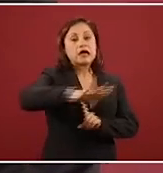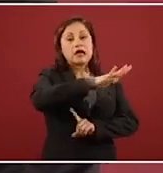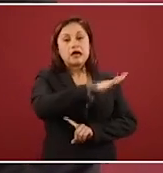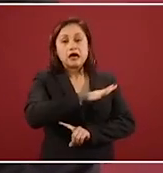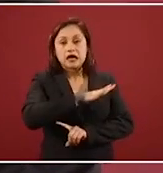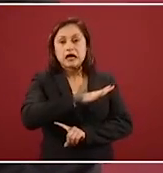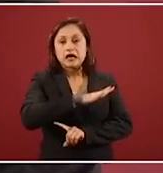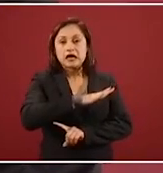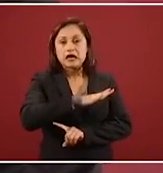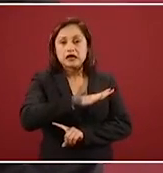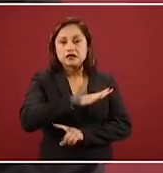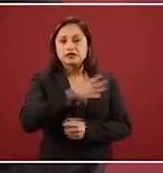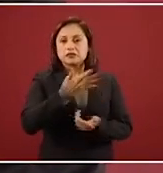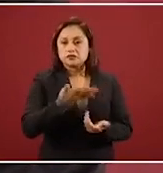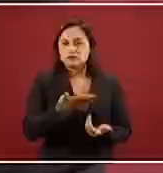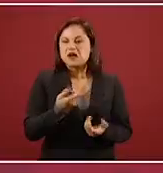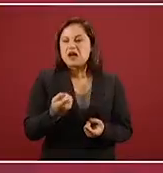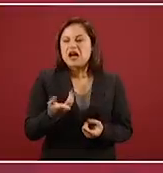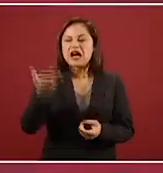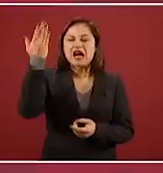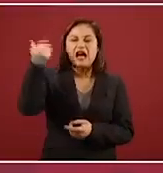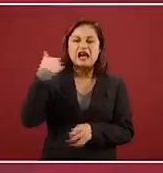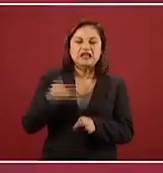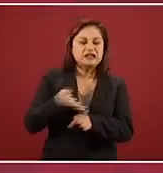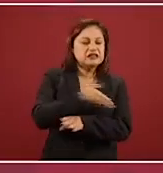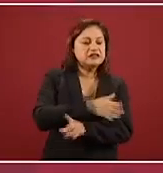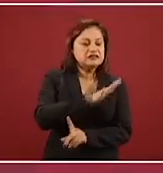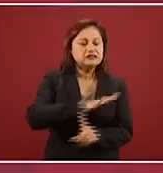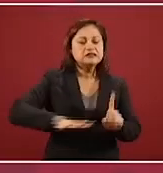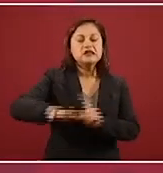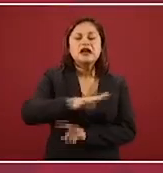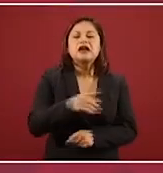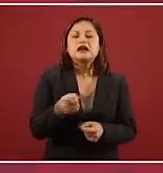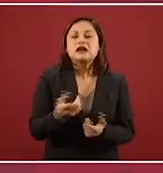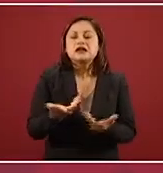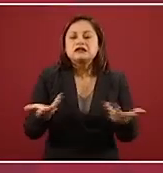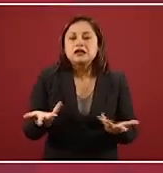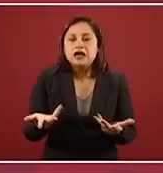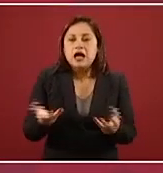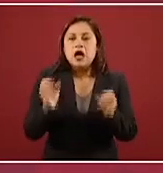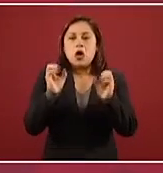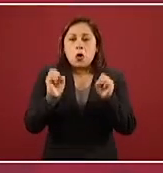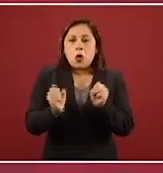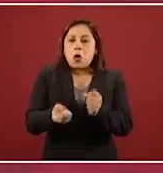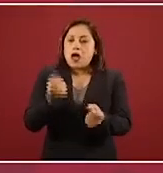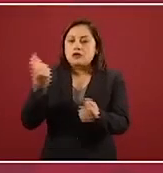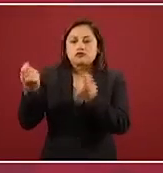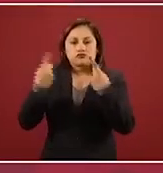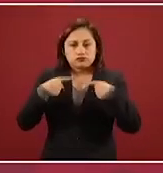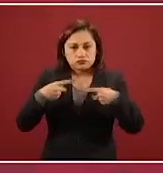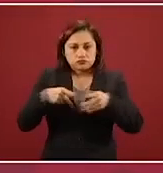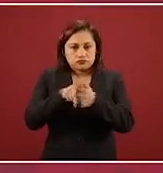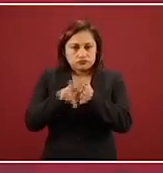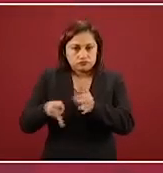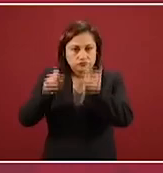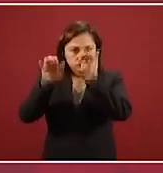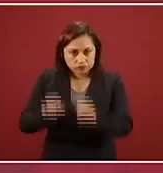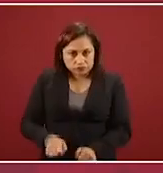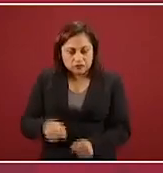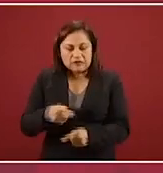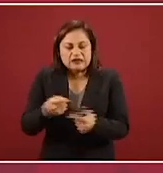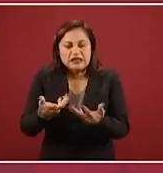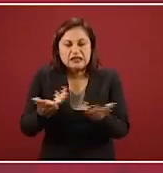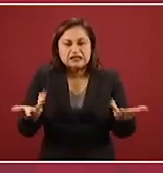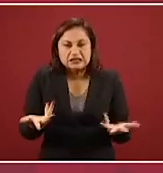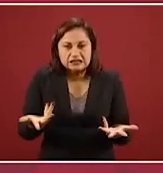todos, los que estaban al servicio de los que se sentían dueños de